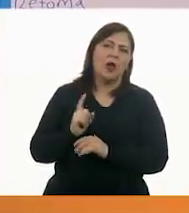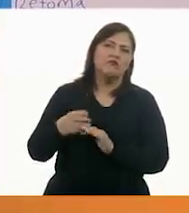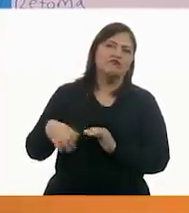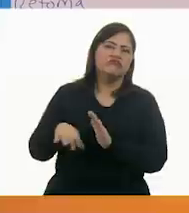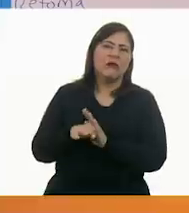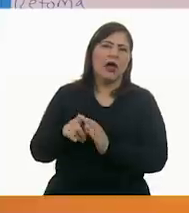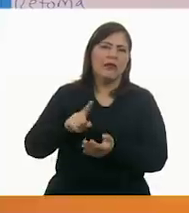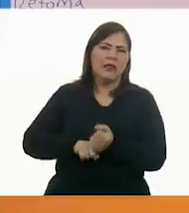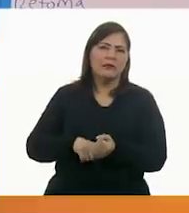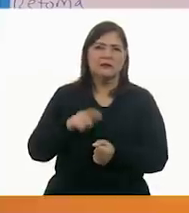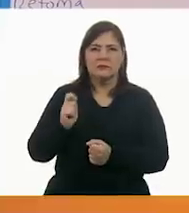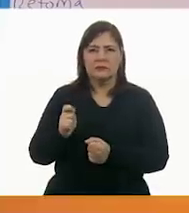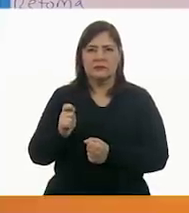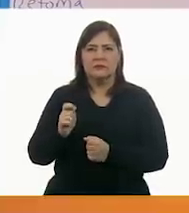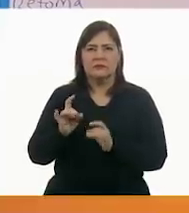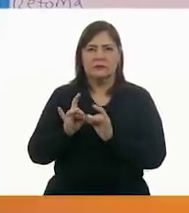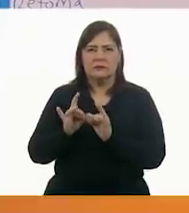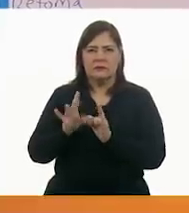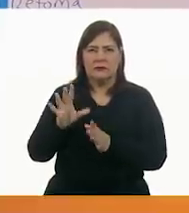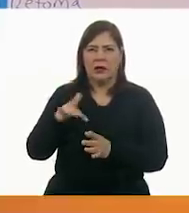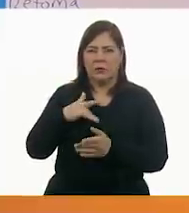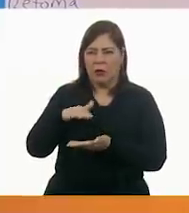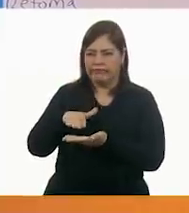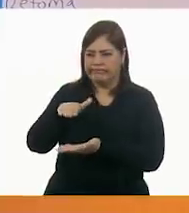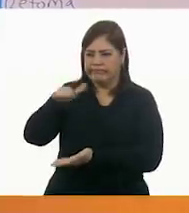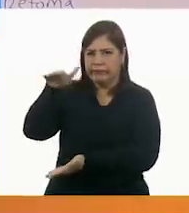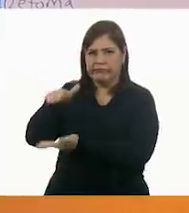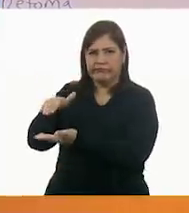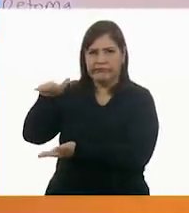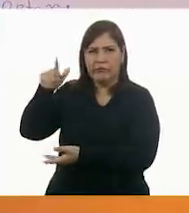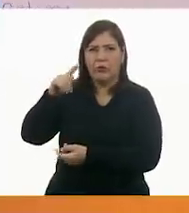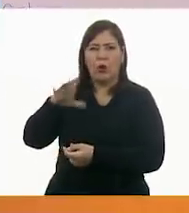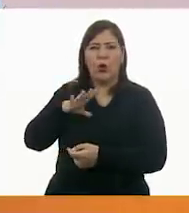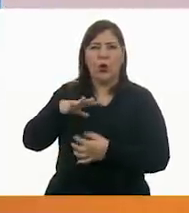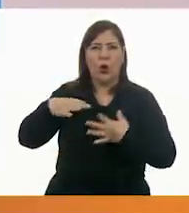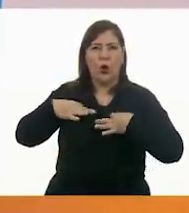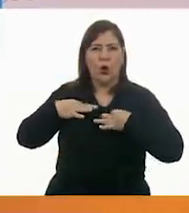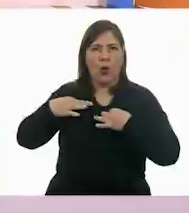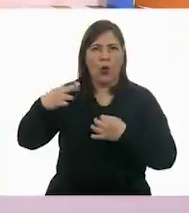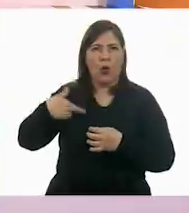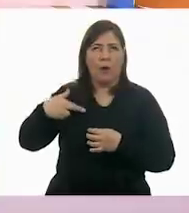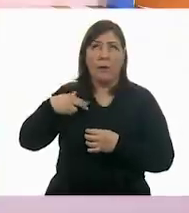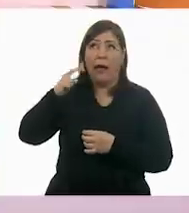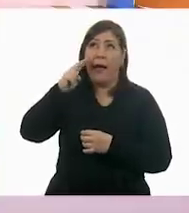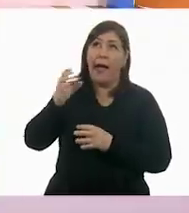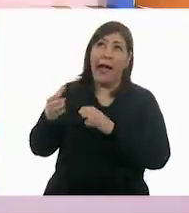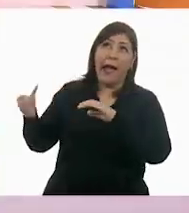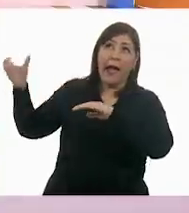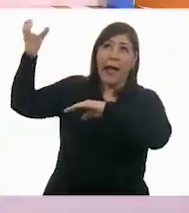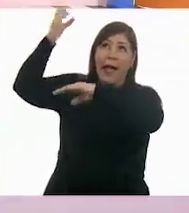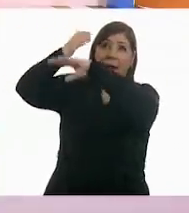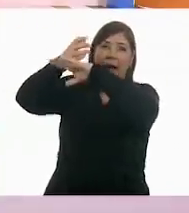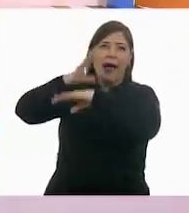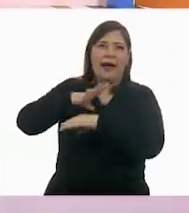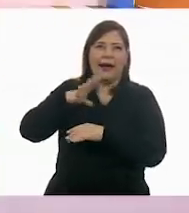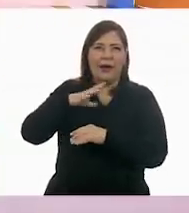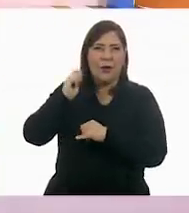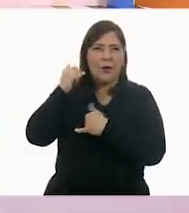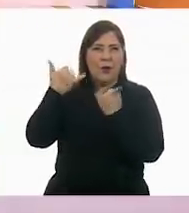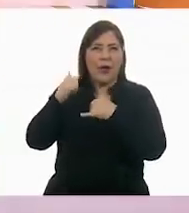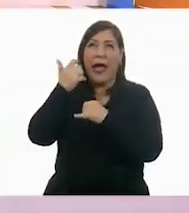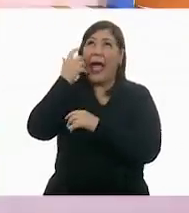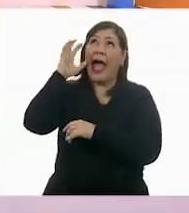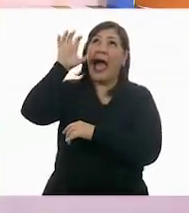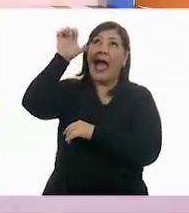tu, donde va toda tu ropa, ¿sí? ¿Quieres alcanzar el juguete que está hasta arriba? ¿Qué